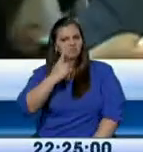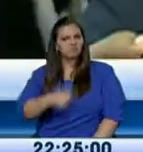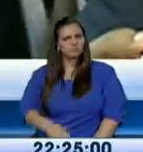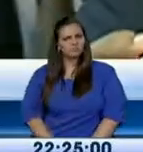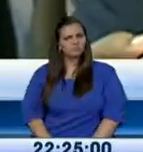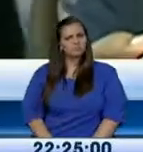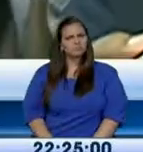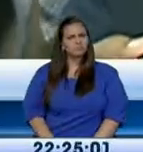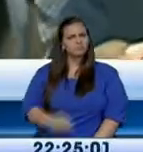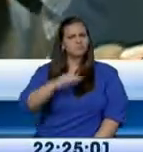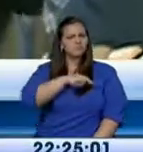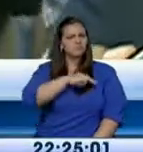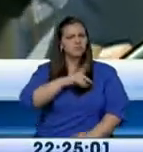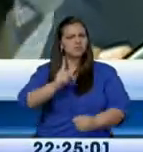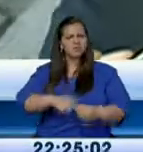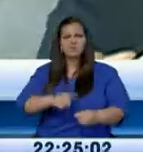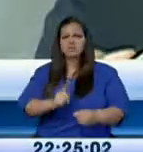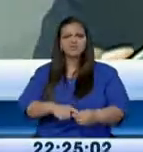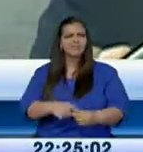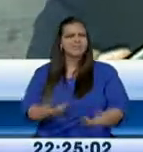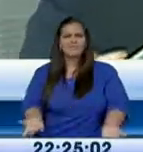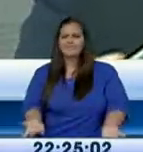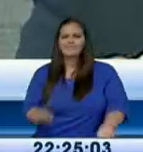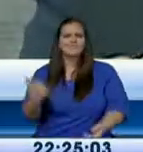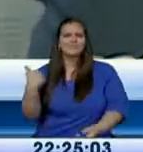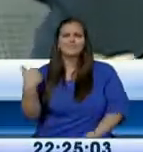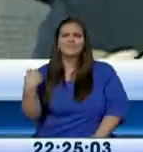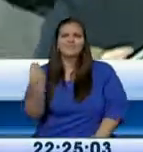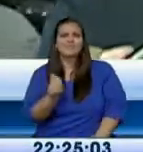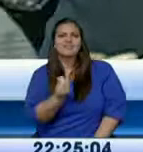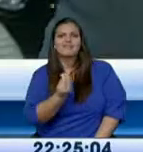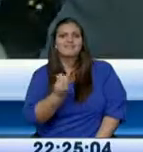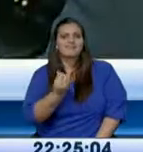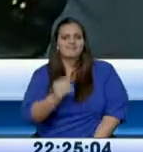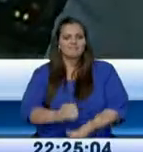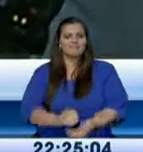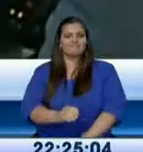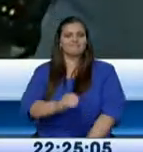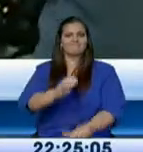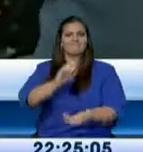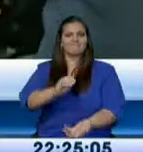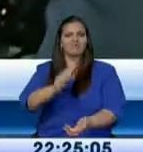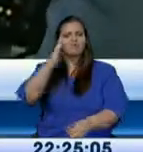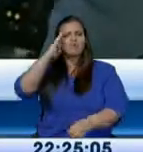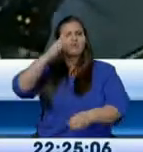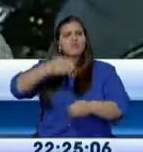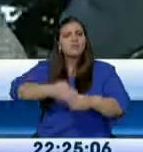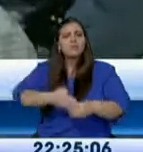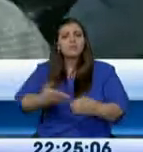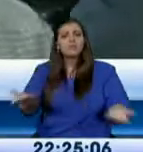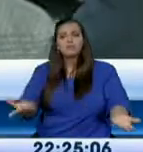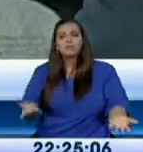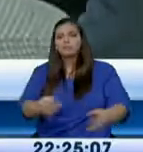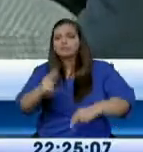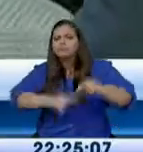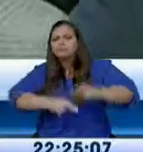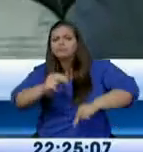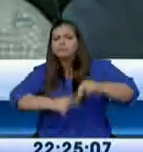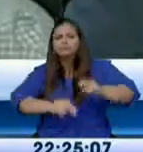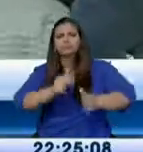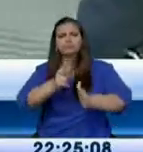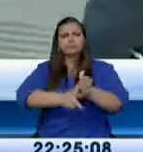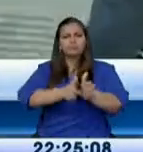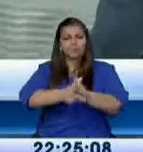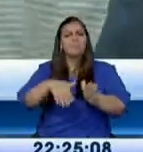la capacidad para cubrir los nuevos costos que van a representar los inminentes reajustes de precio y